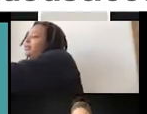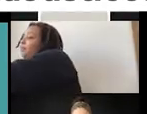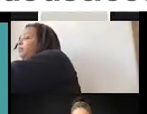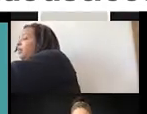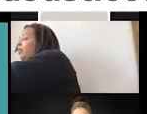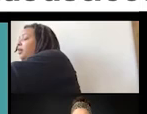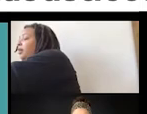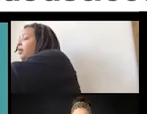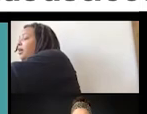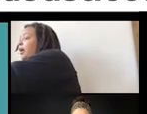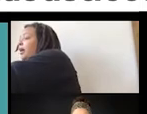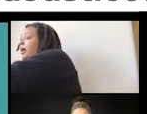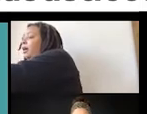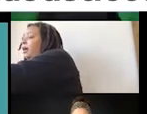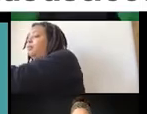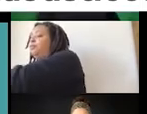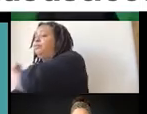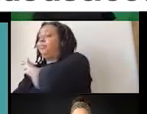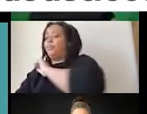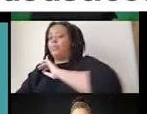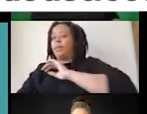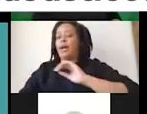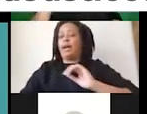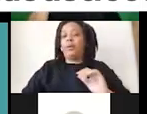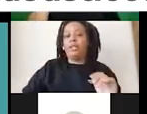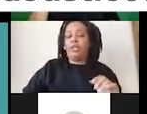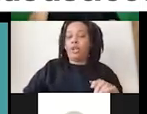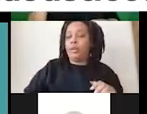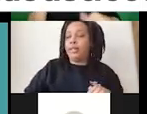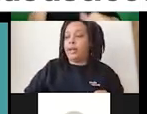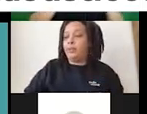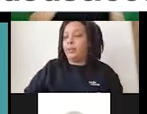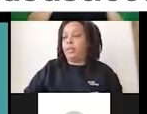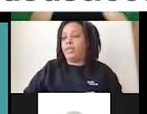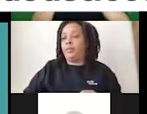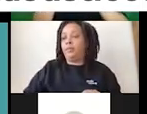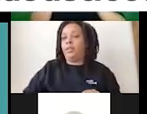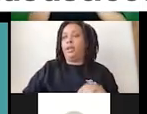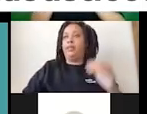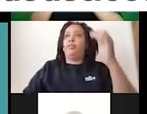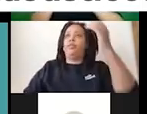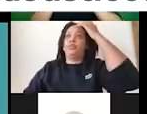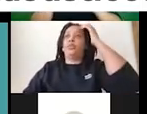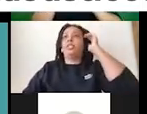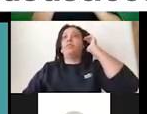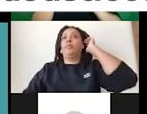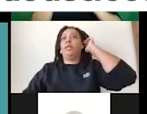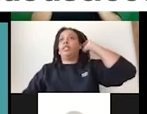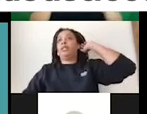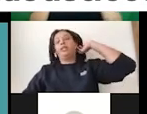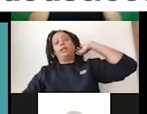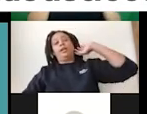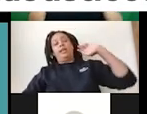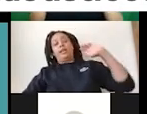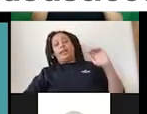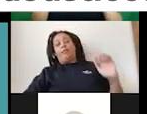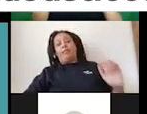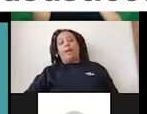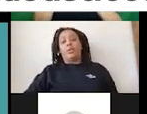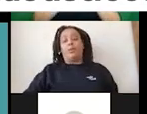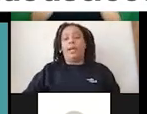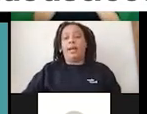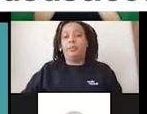porque ya que no escuchará alguna pregunta quería mostrar un ejemplo sobre